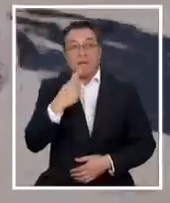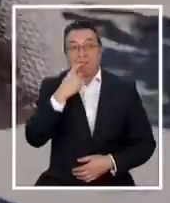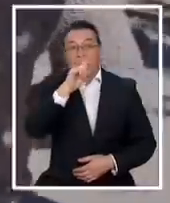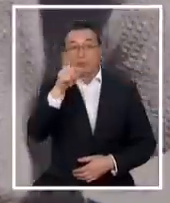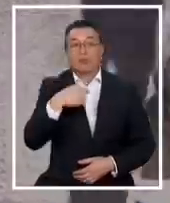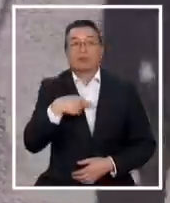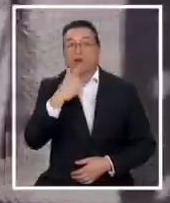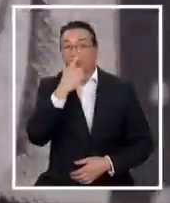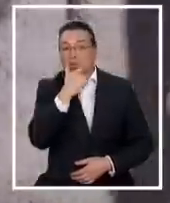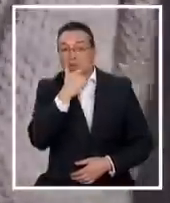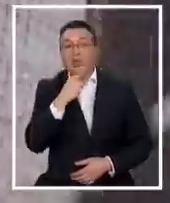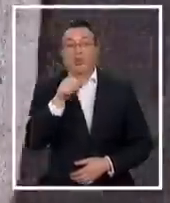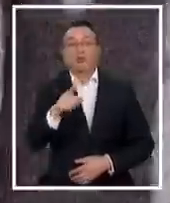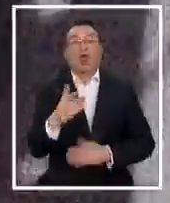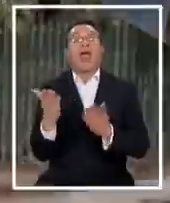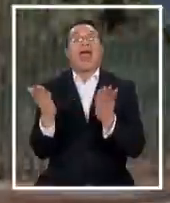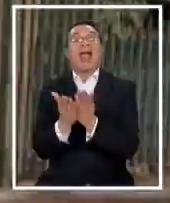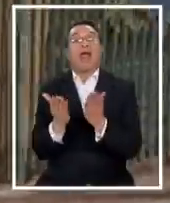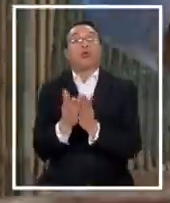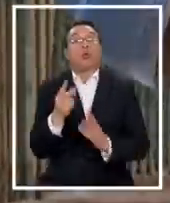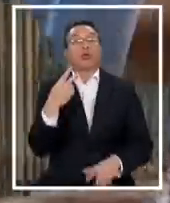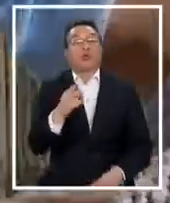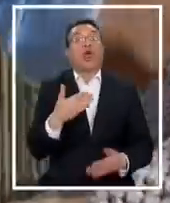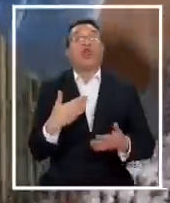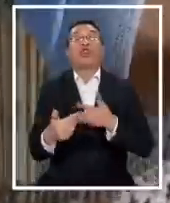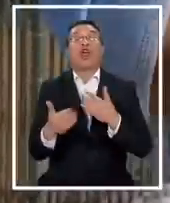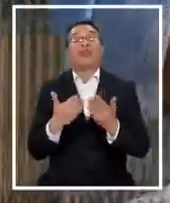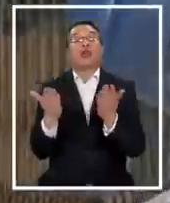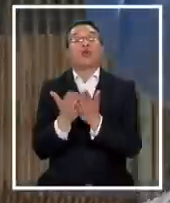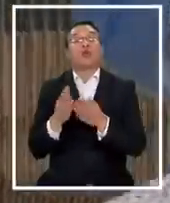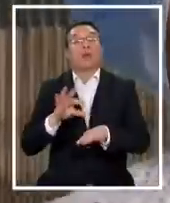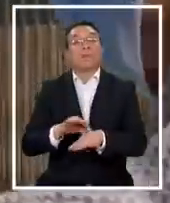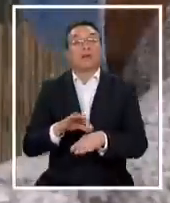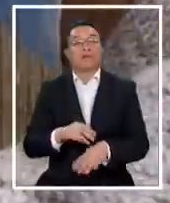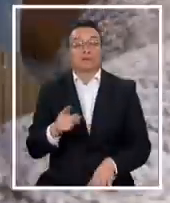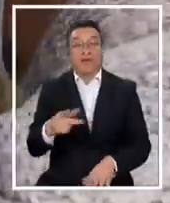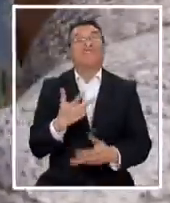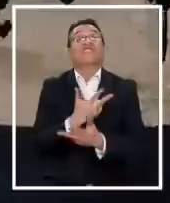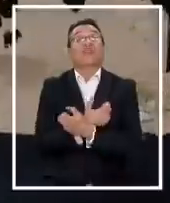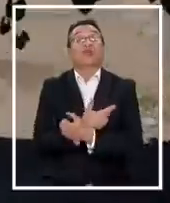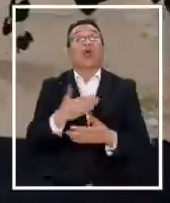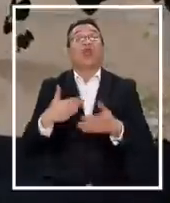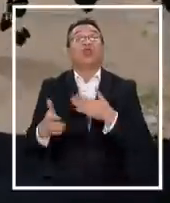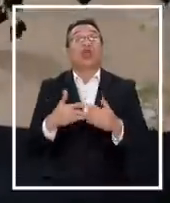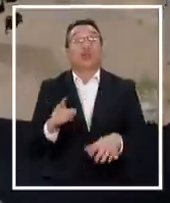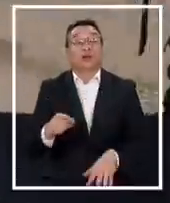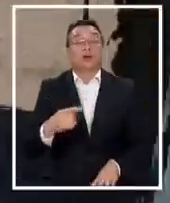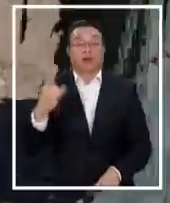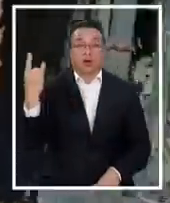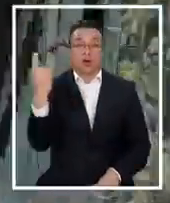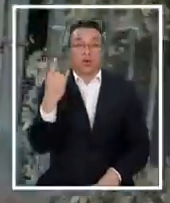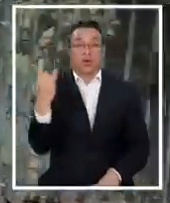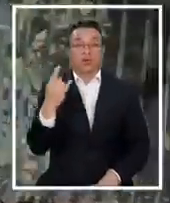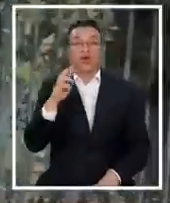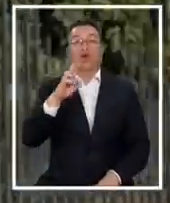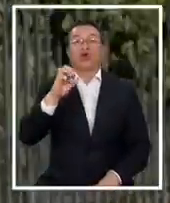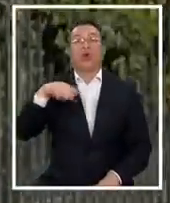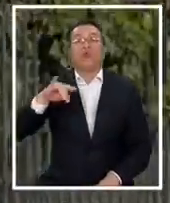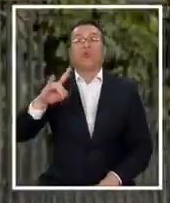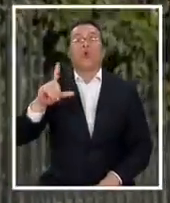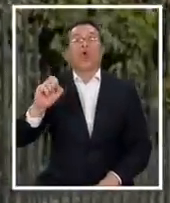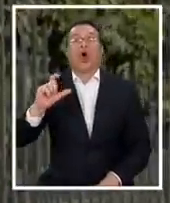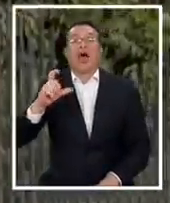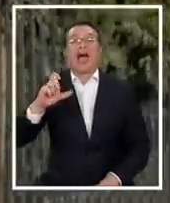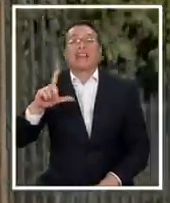porque tengo unas dudas respecto de sus estudios. Dígame. ¿Dónde estudió medicina usted? En Venezuela. ¿En qué lugar? En la Universidad Rómulo Gallegos.